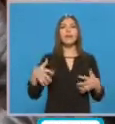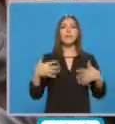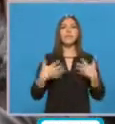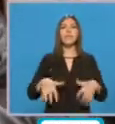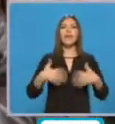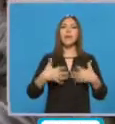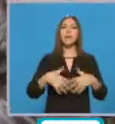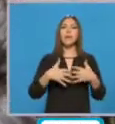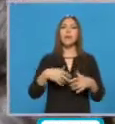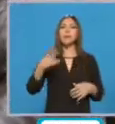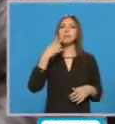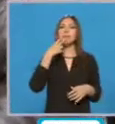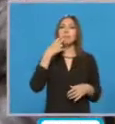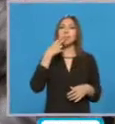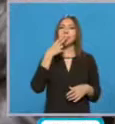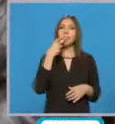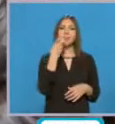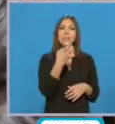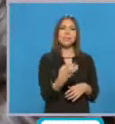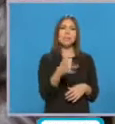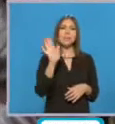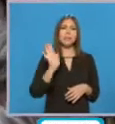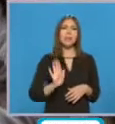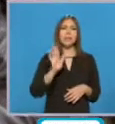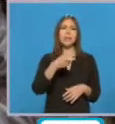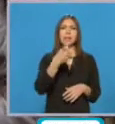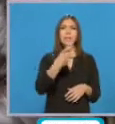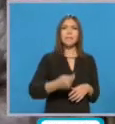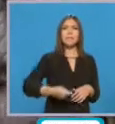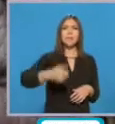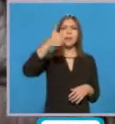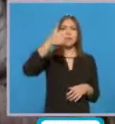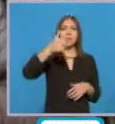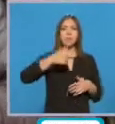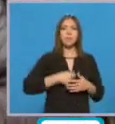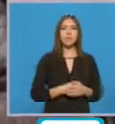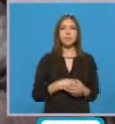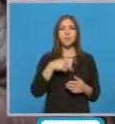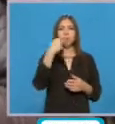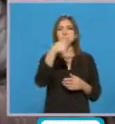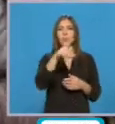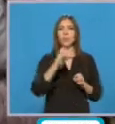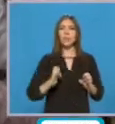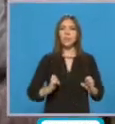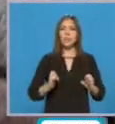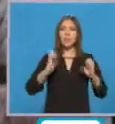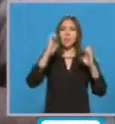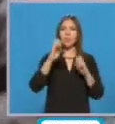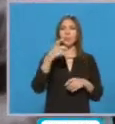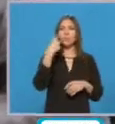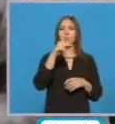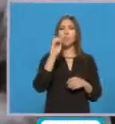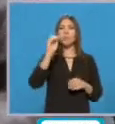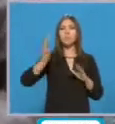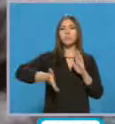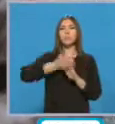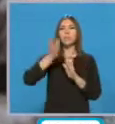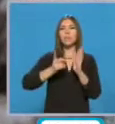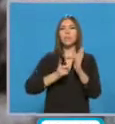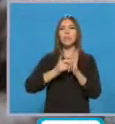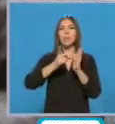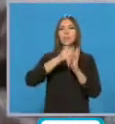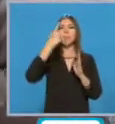La cigarrera. Y estos parece ser que eran los primeros edificios o el primer condominio que se hizo para